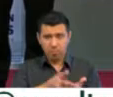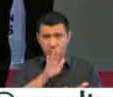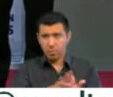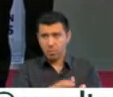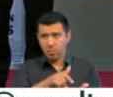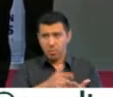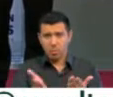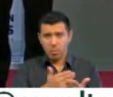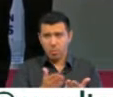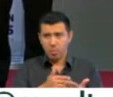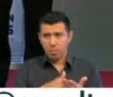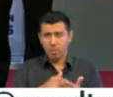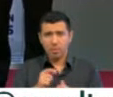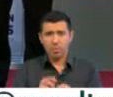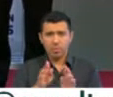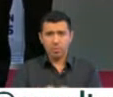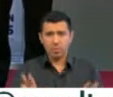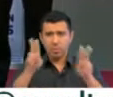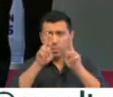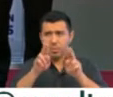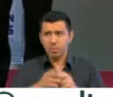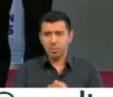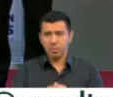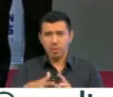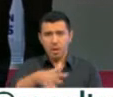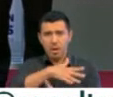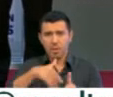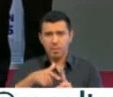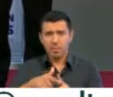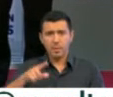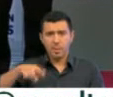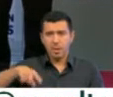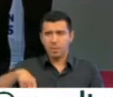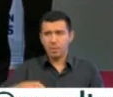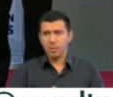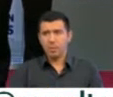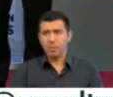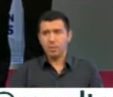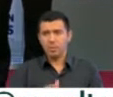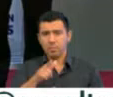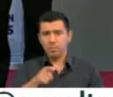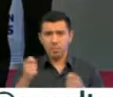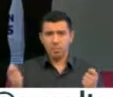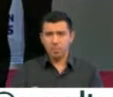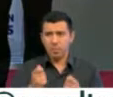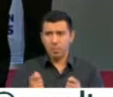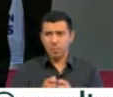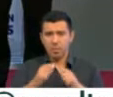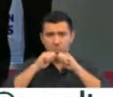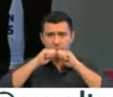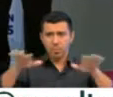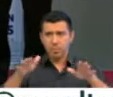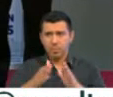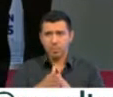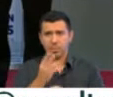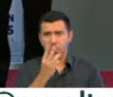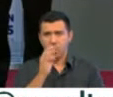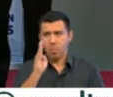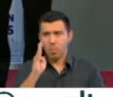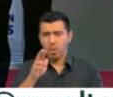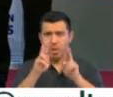del Fondo de Poblaciones de Naciones Unidas sobre ambientes escolares fue publicado en las páginas web